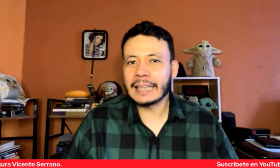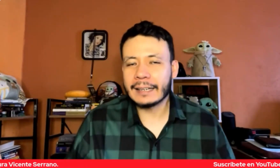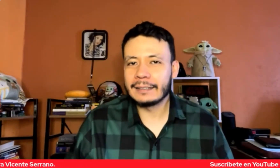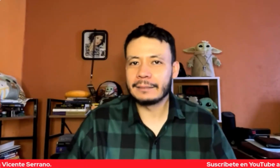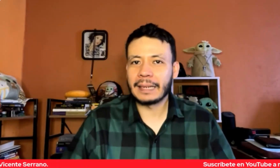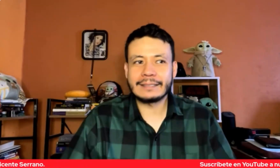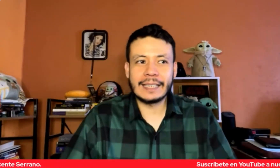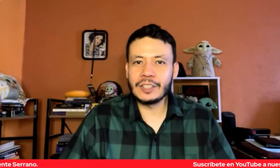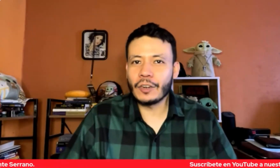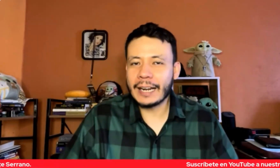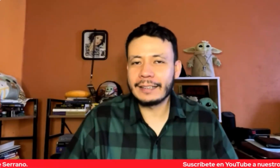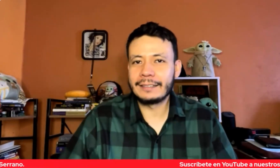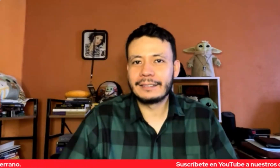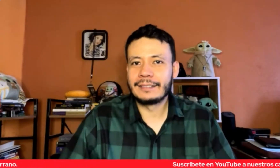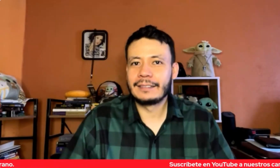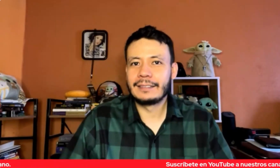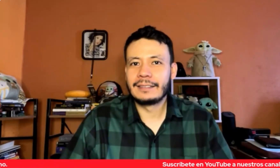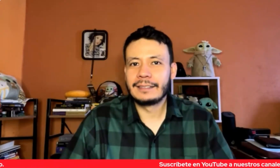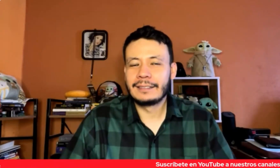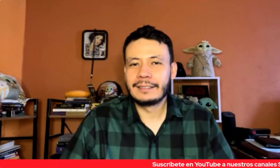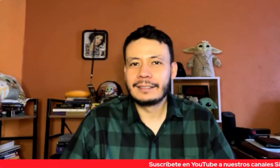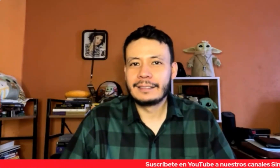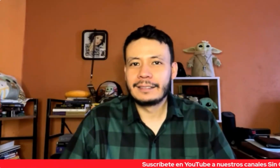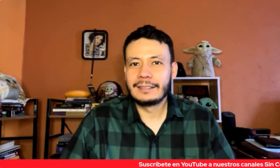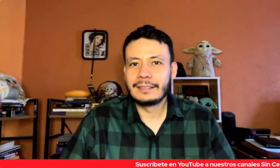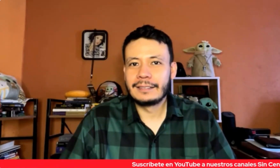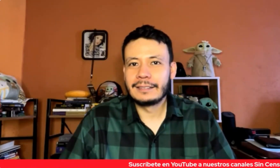para transar, para traicionar.